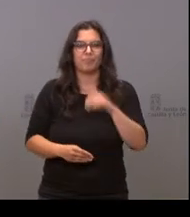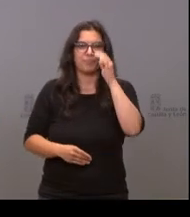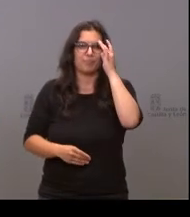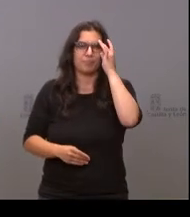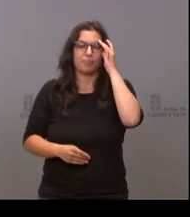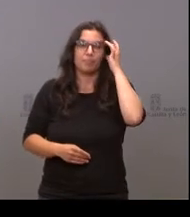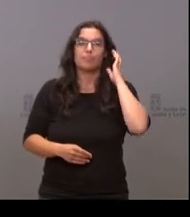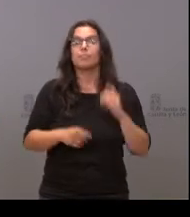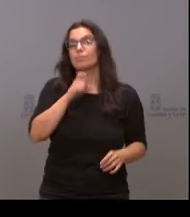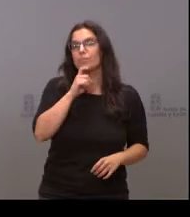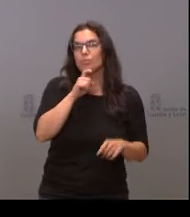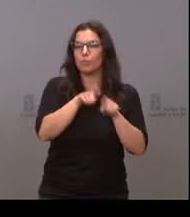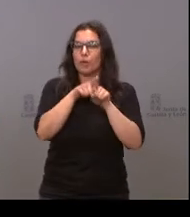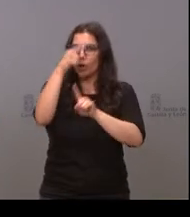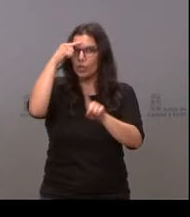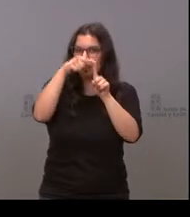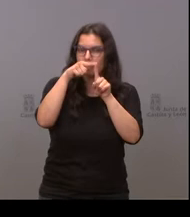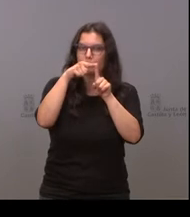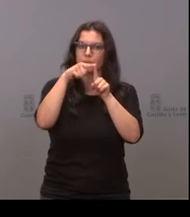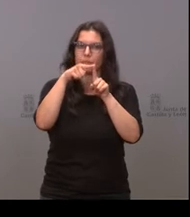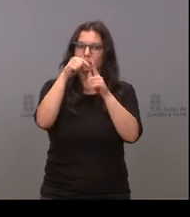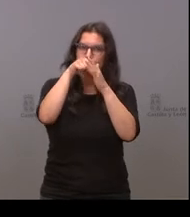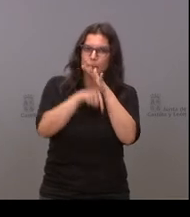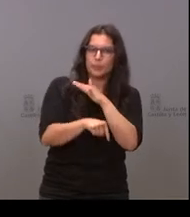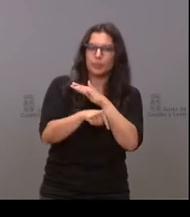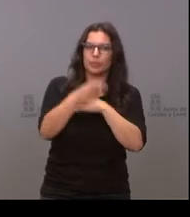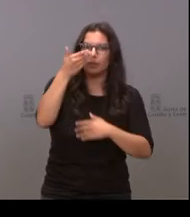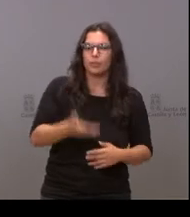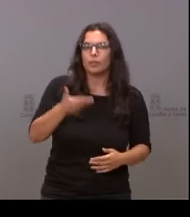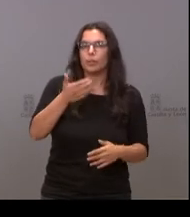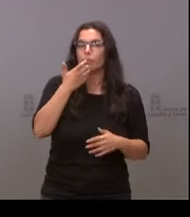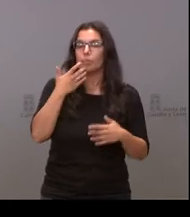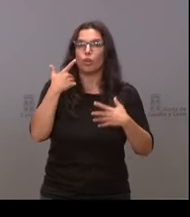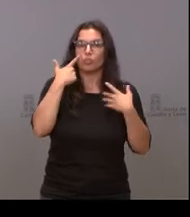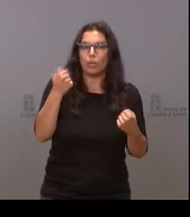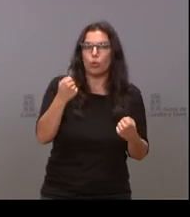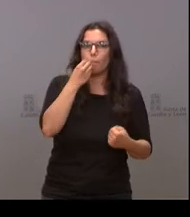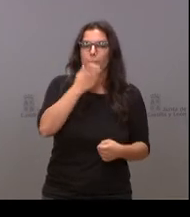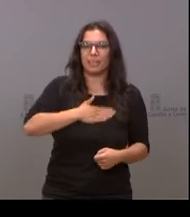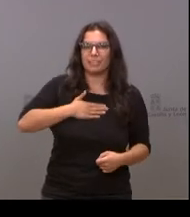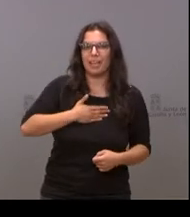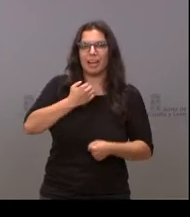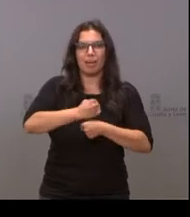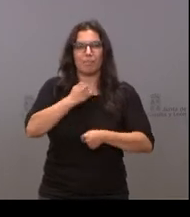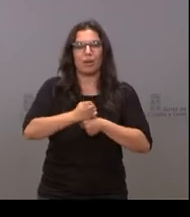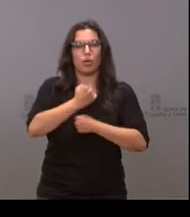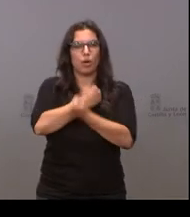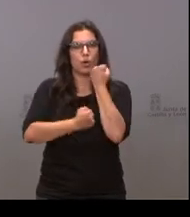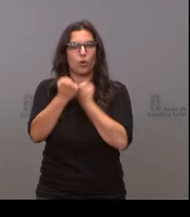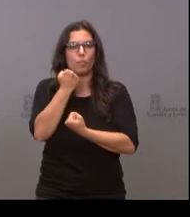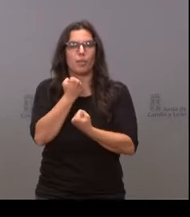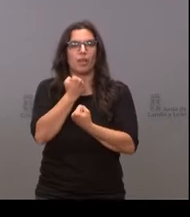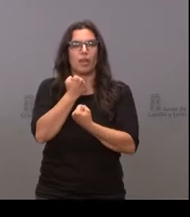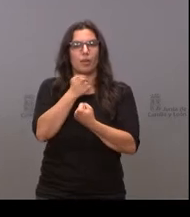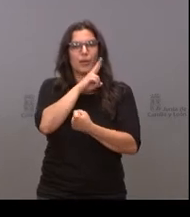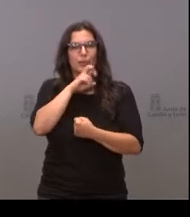codo en tres de los objetivos tan fundamentales como son la salud el bienestar el empleo la economía es re comunidad las comunidades